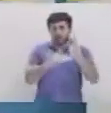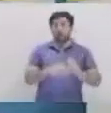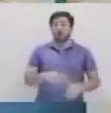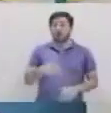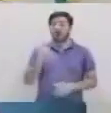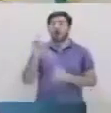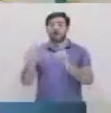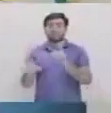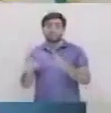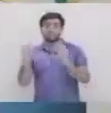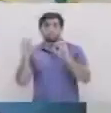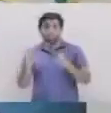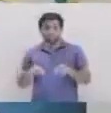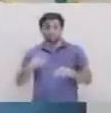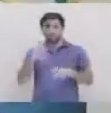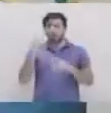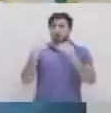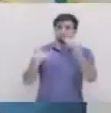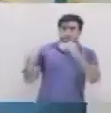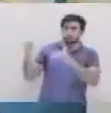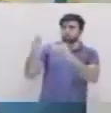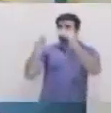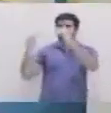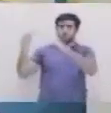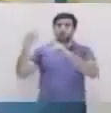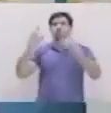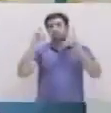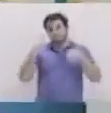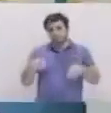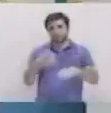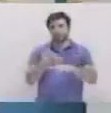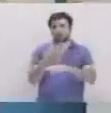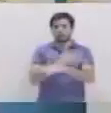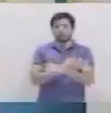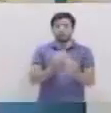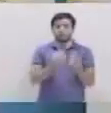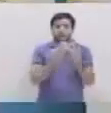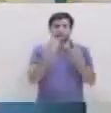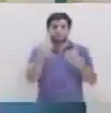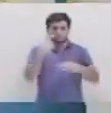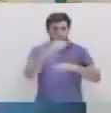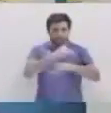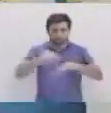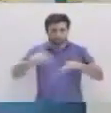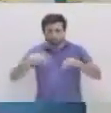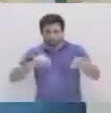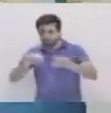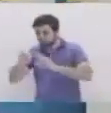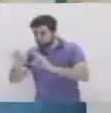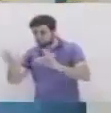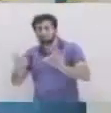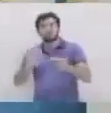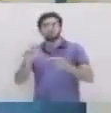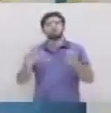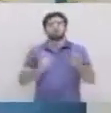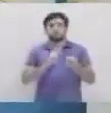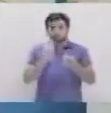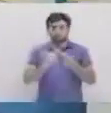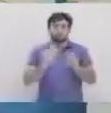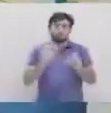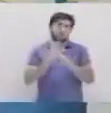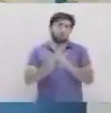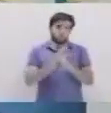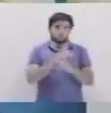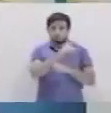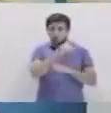de los constructores tienen que verificar algunos aspectos físicos y la matemática nos ayuda. Cuando nosotros observamos